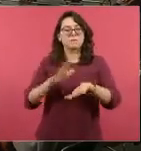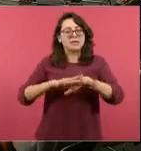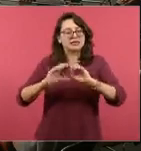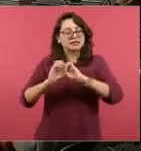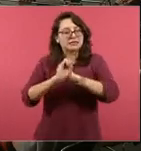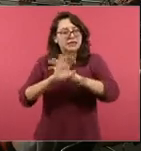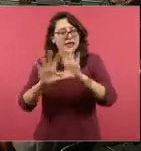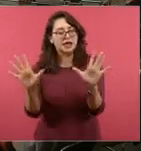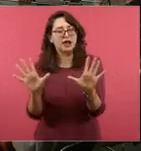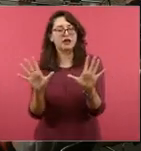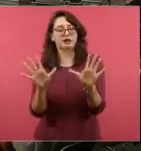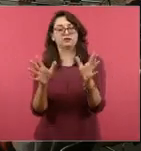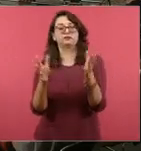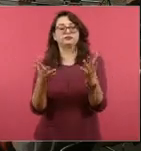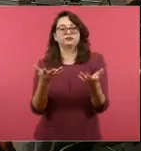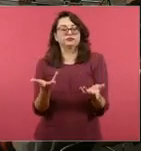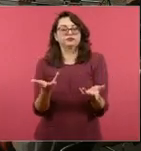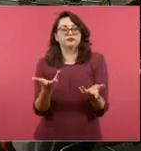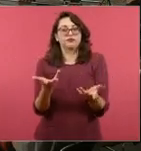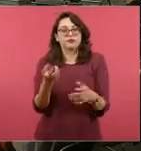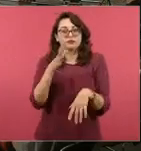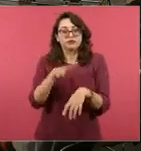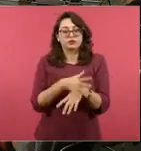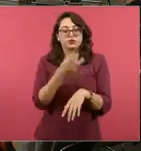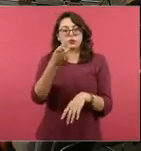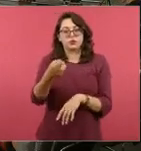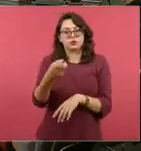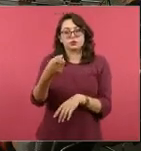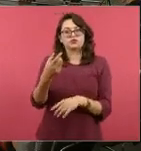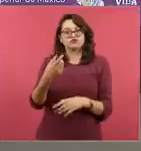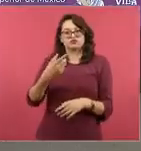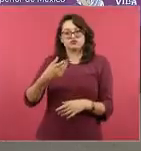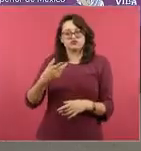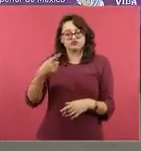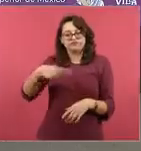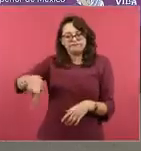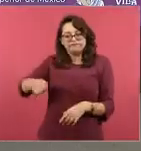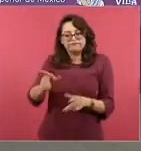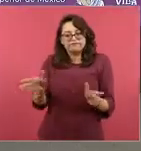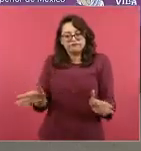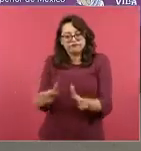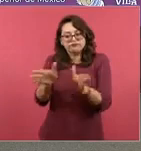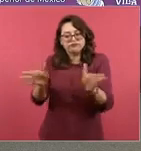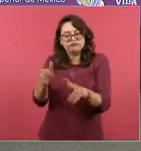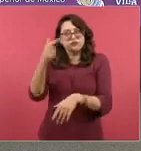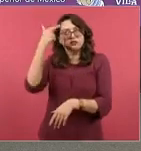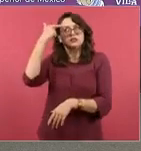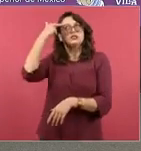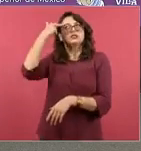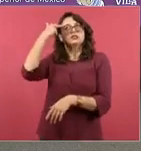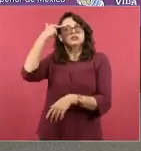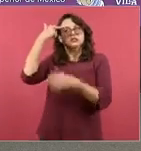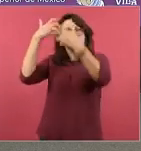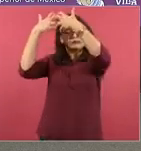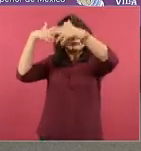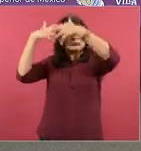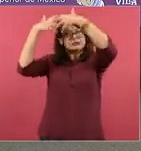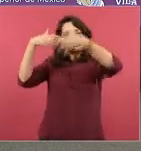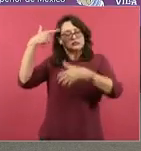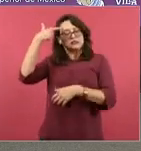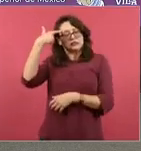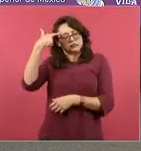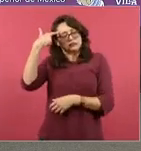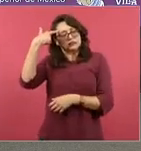cuando hablamos de saberes y pensamiento científico, es cierto, no es sencillo